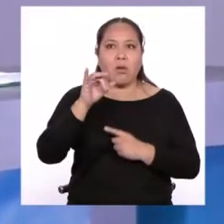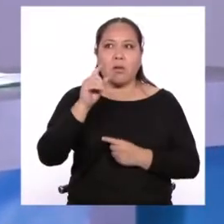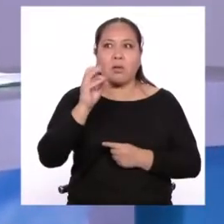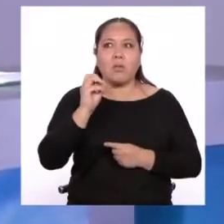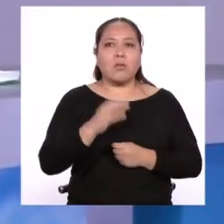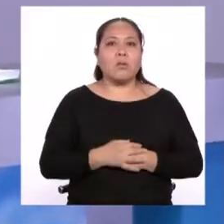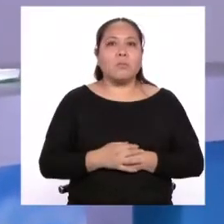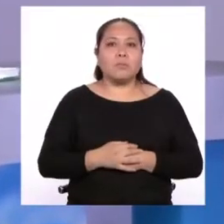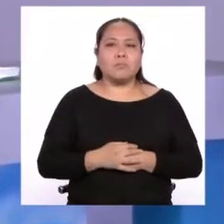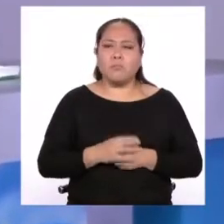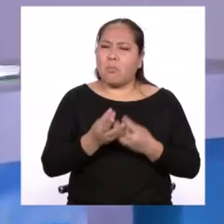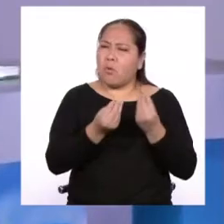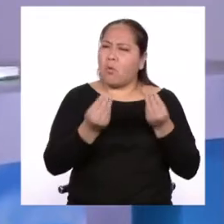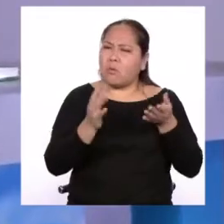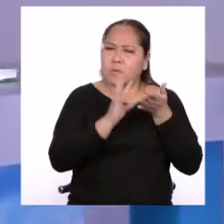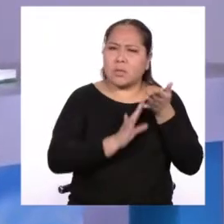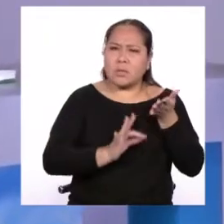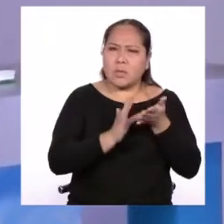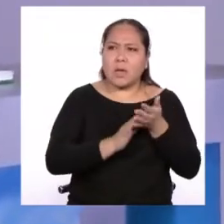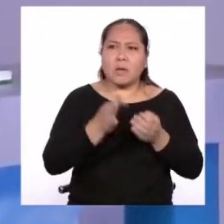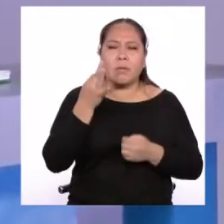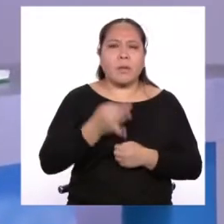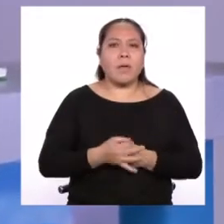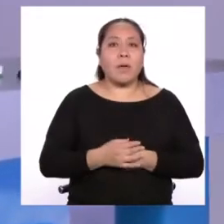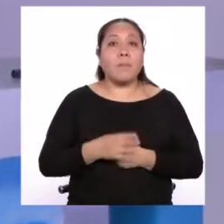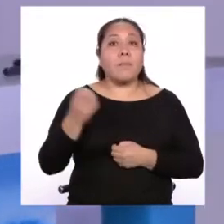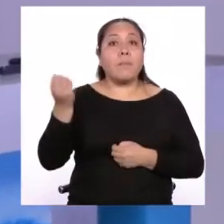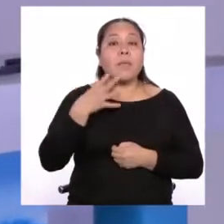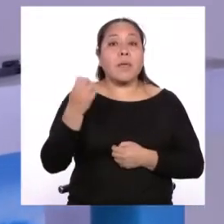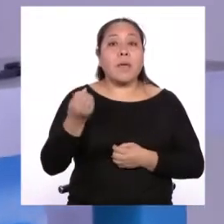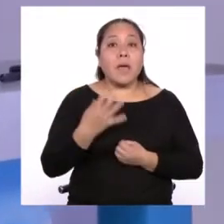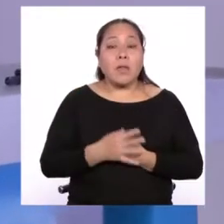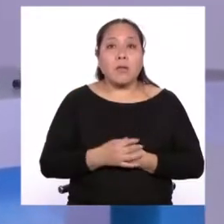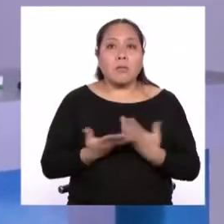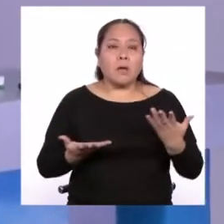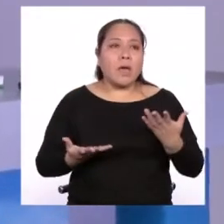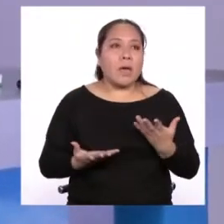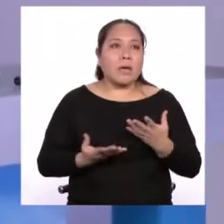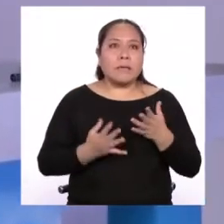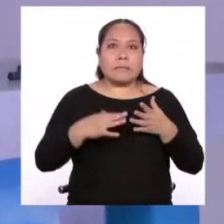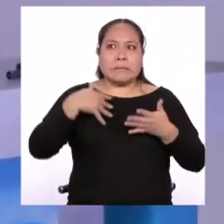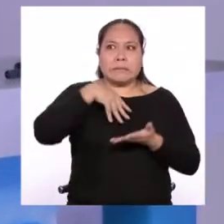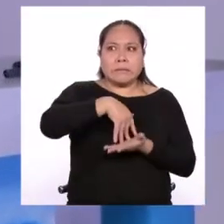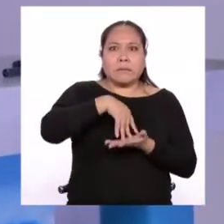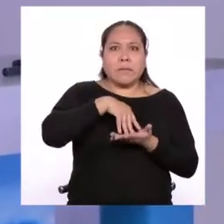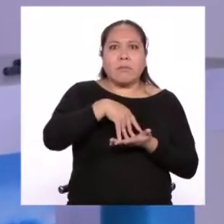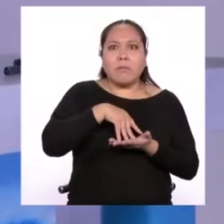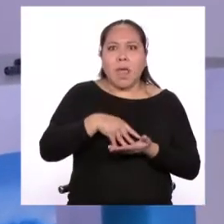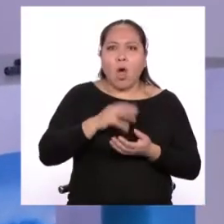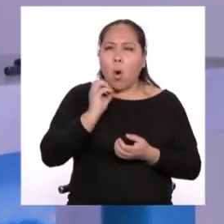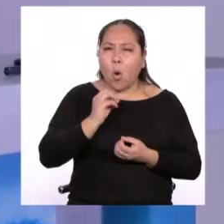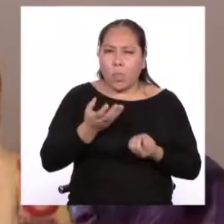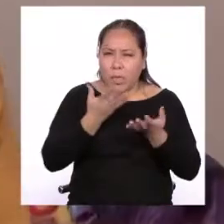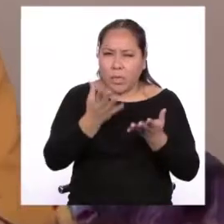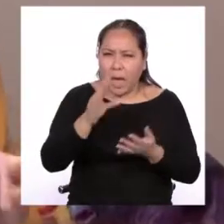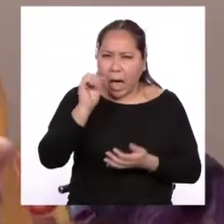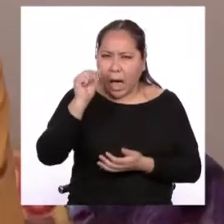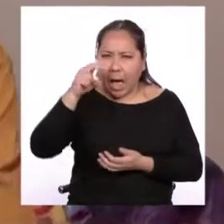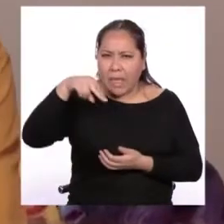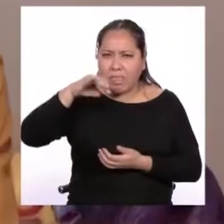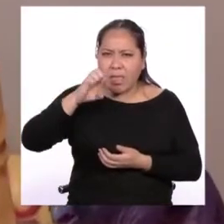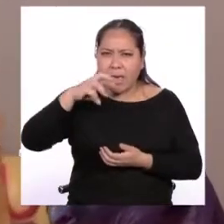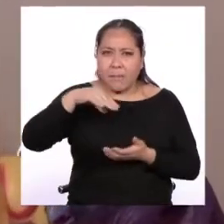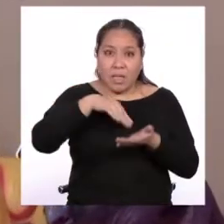demasiada sangre. Por cierto, me dijeron que el donar sangre te puede debilitar o te puede dar anemia. Yo creo que eso es mentira, porque